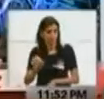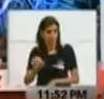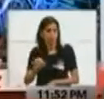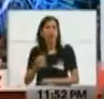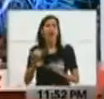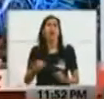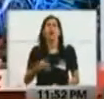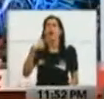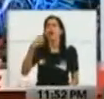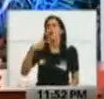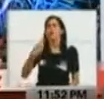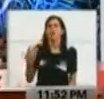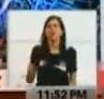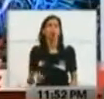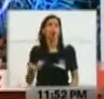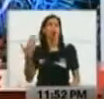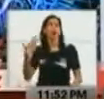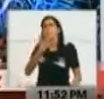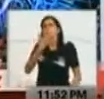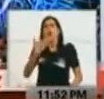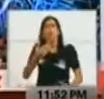No, que antes se producía, no sé qué.